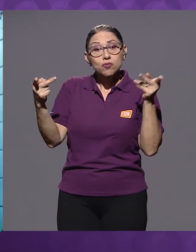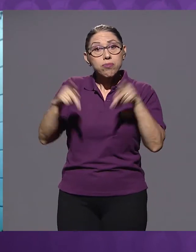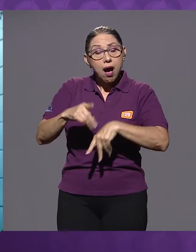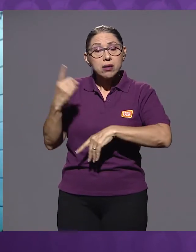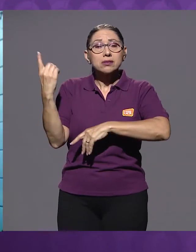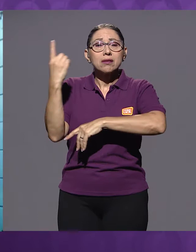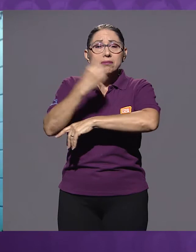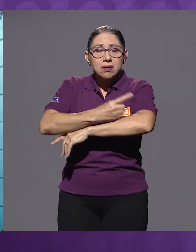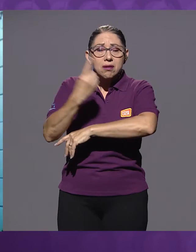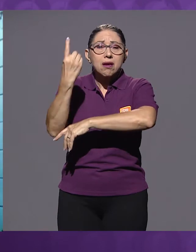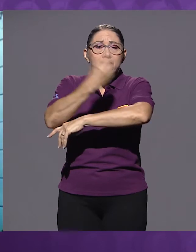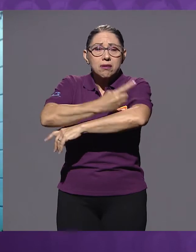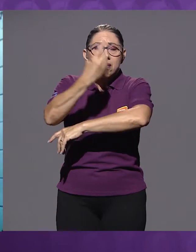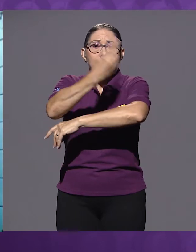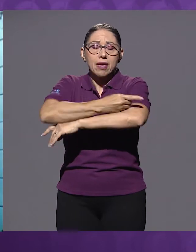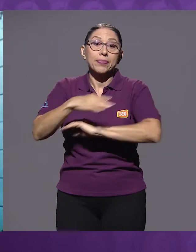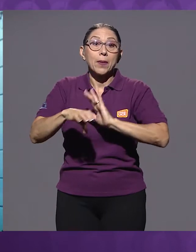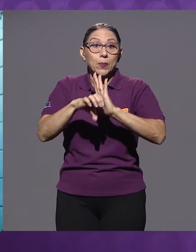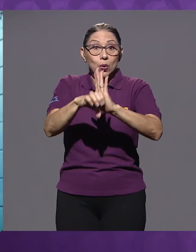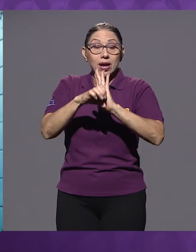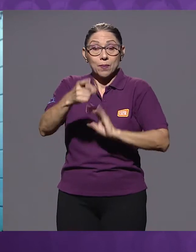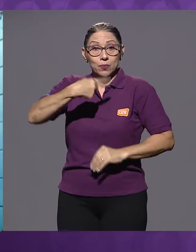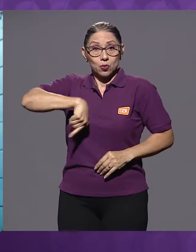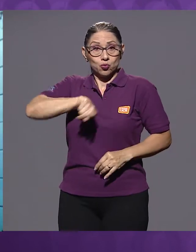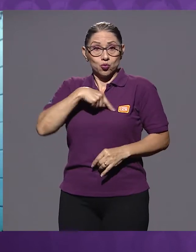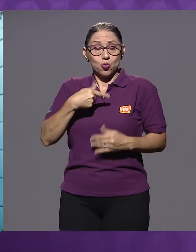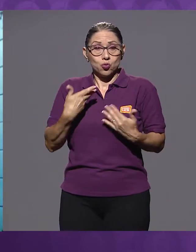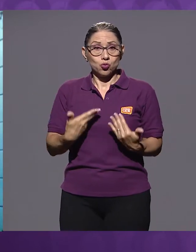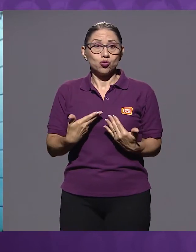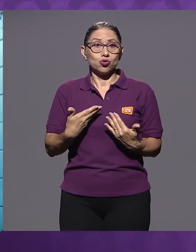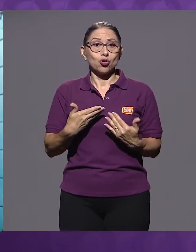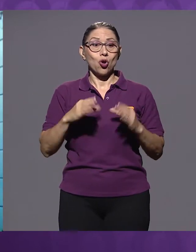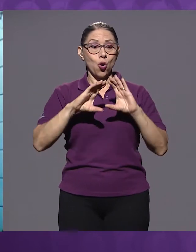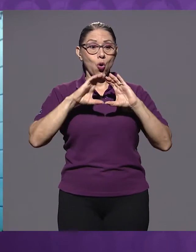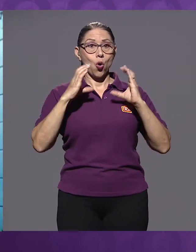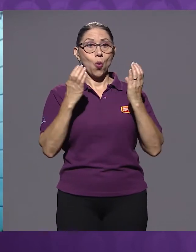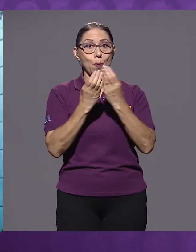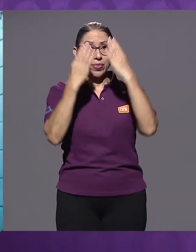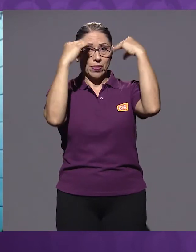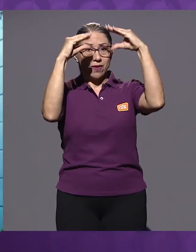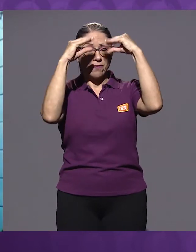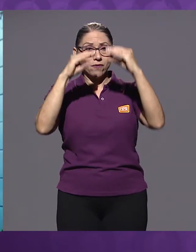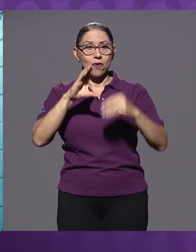día. Como en el caso de nosotros, ¿verdad? Como Ecoindis,